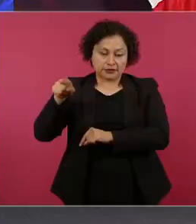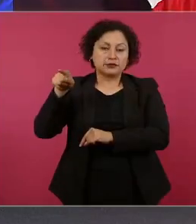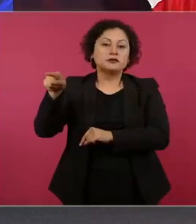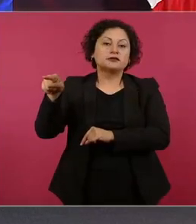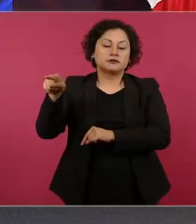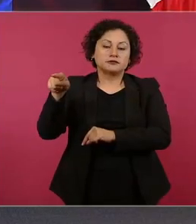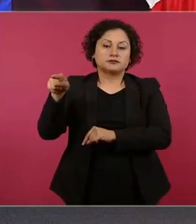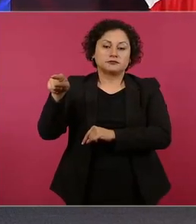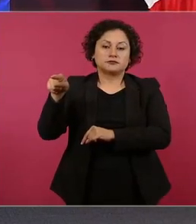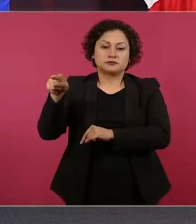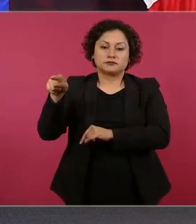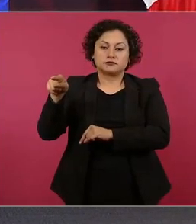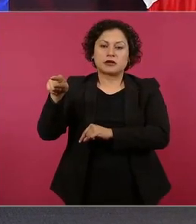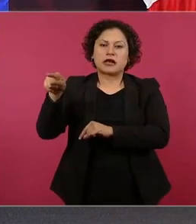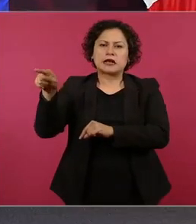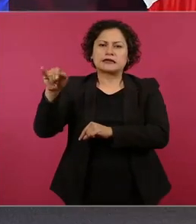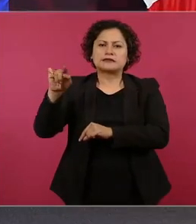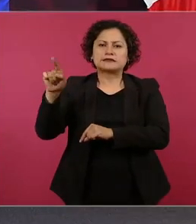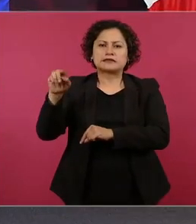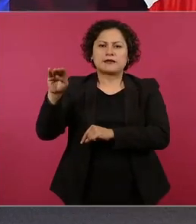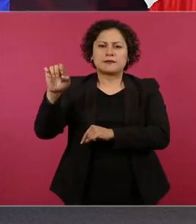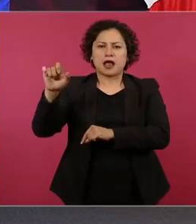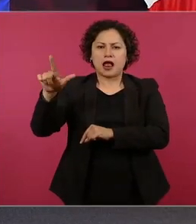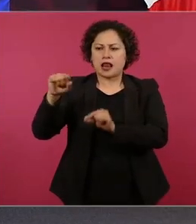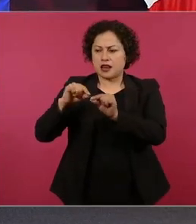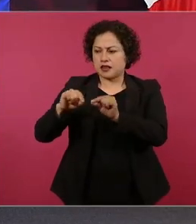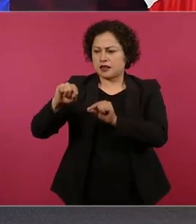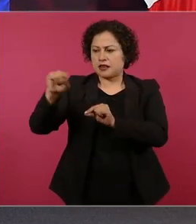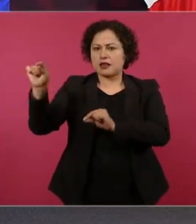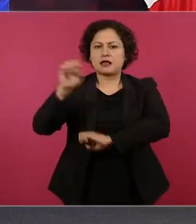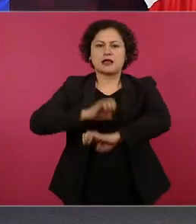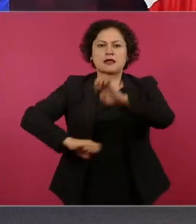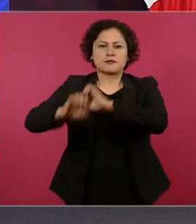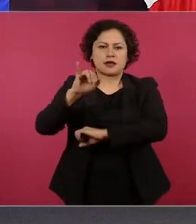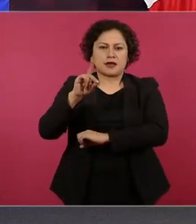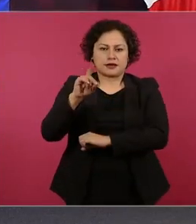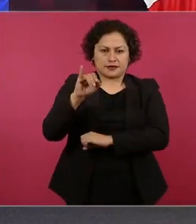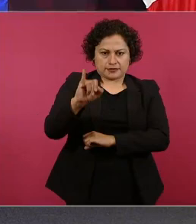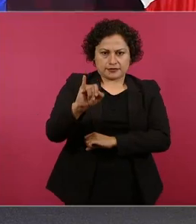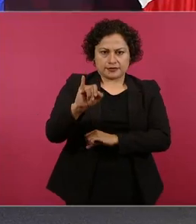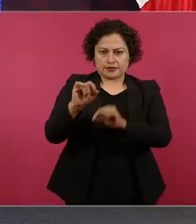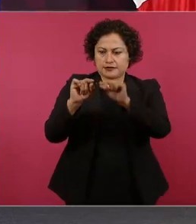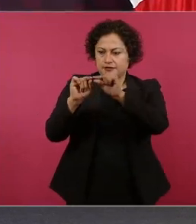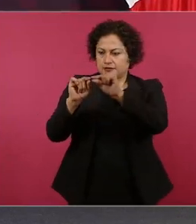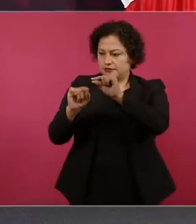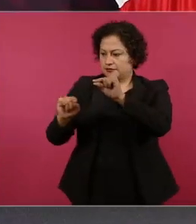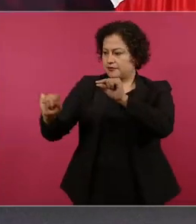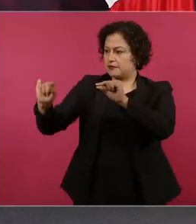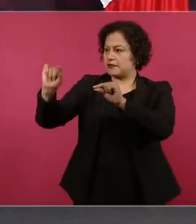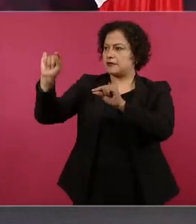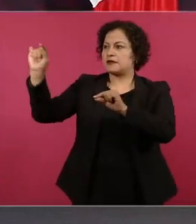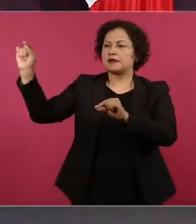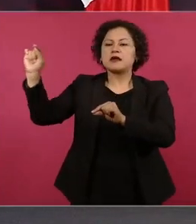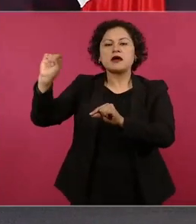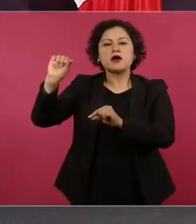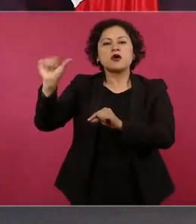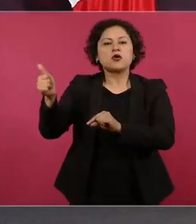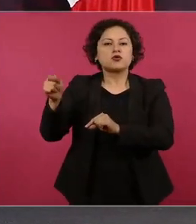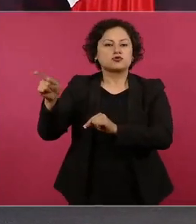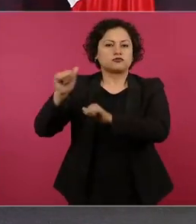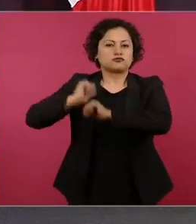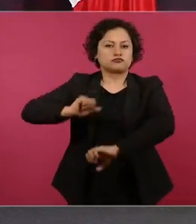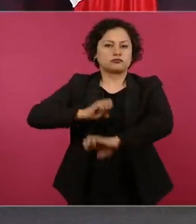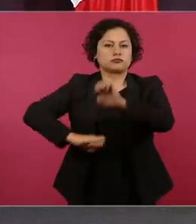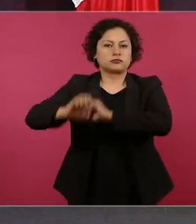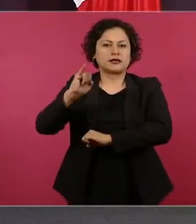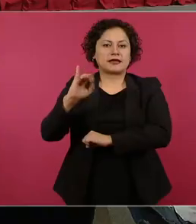hasta isamal indi y esto lo hizo ica